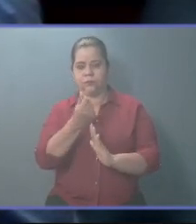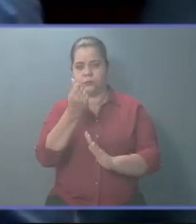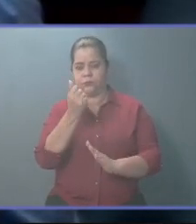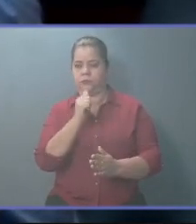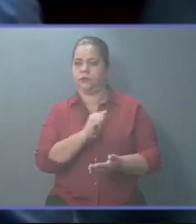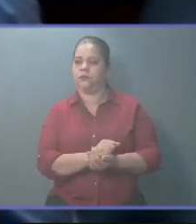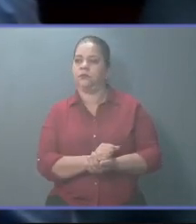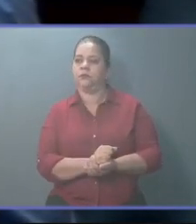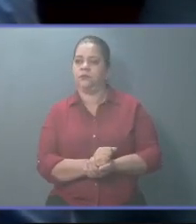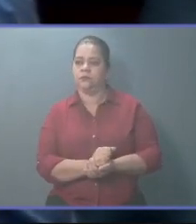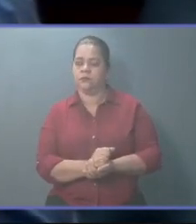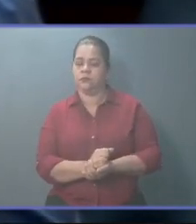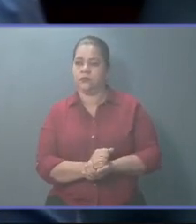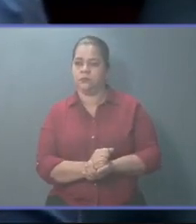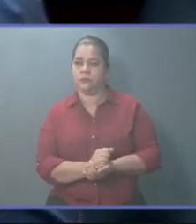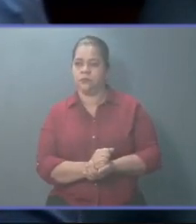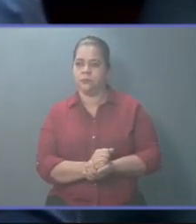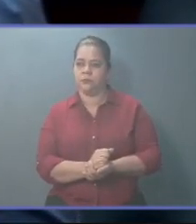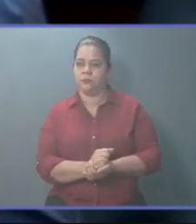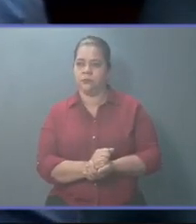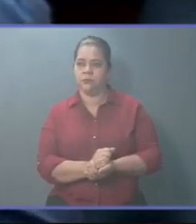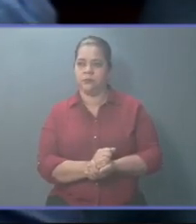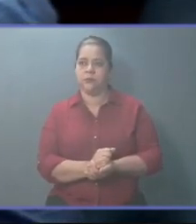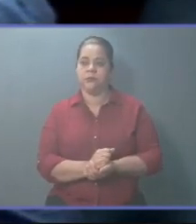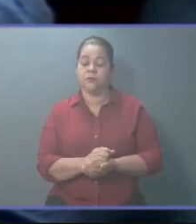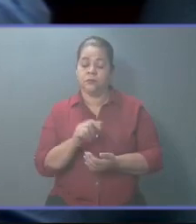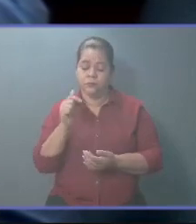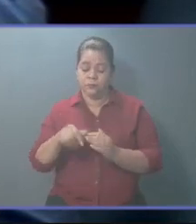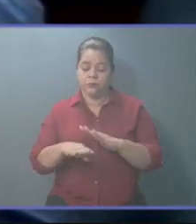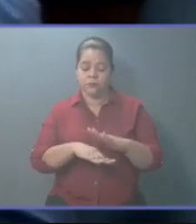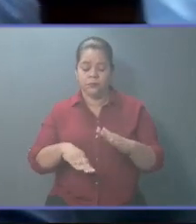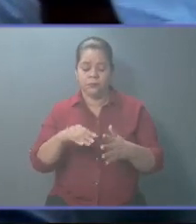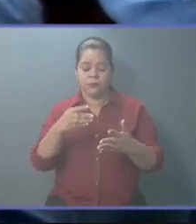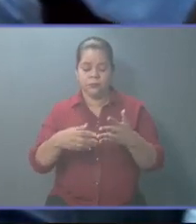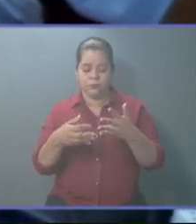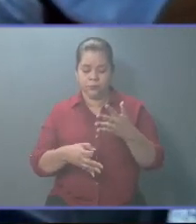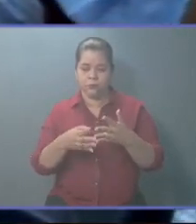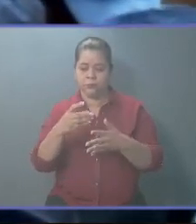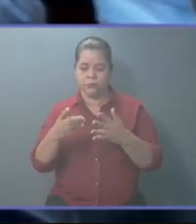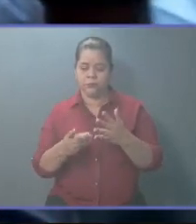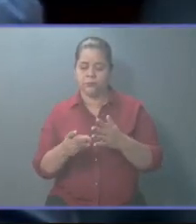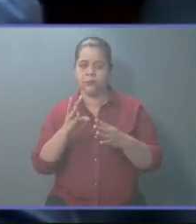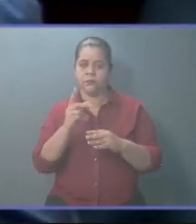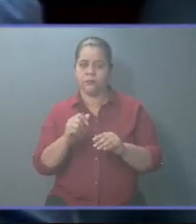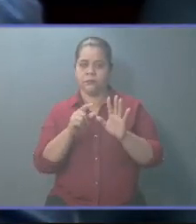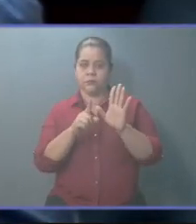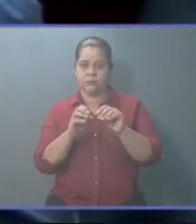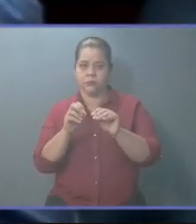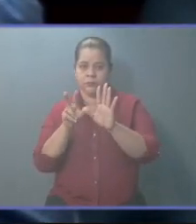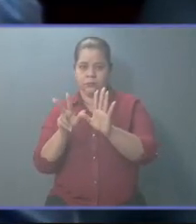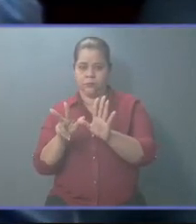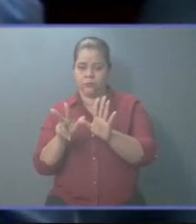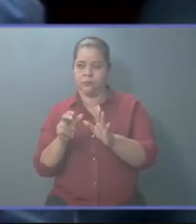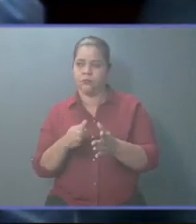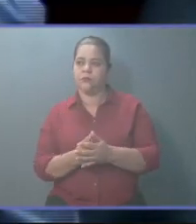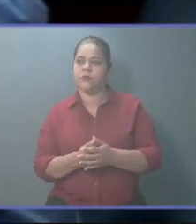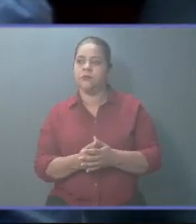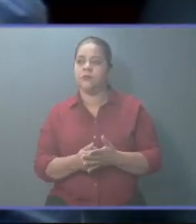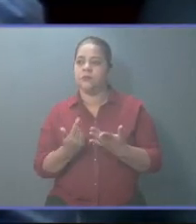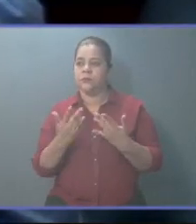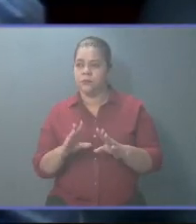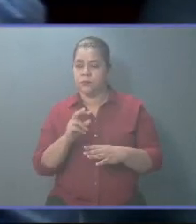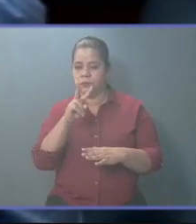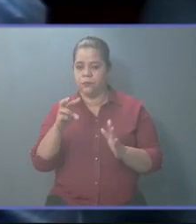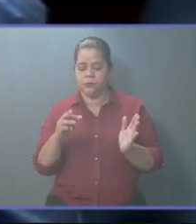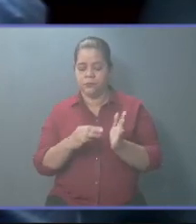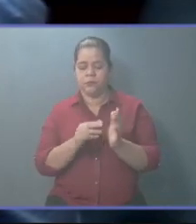misma pandemia. Es el marco jurídico el decreto 608, que parte de los 2.000